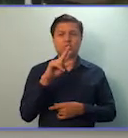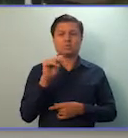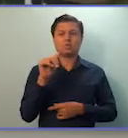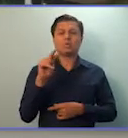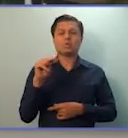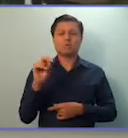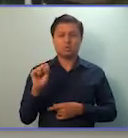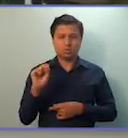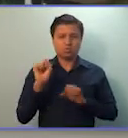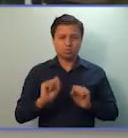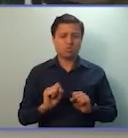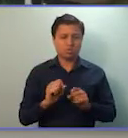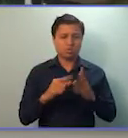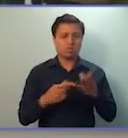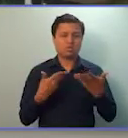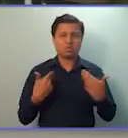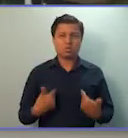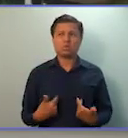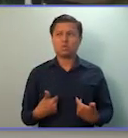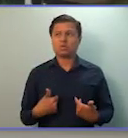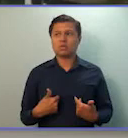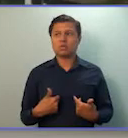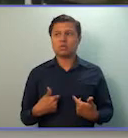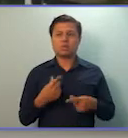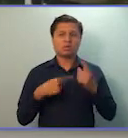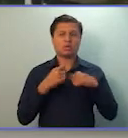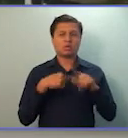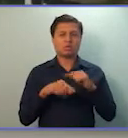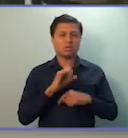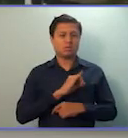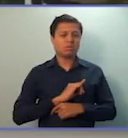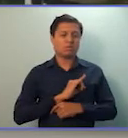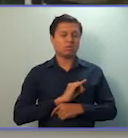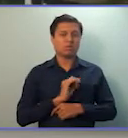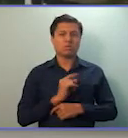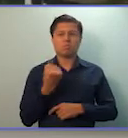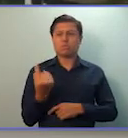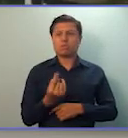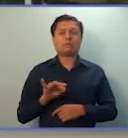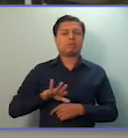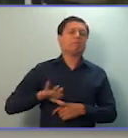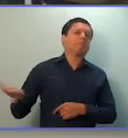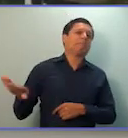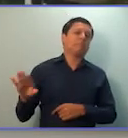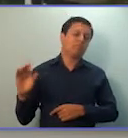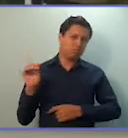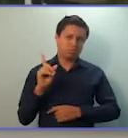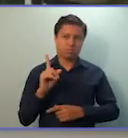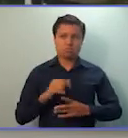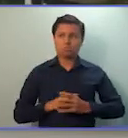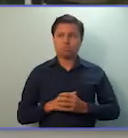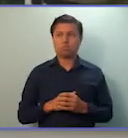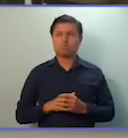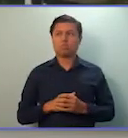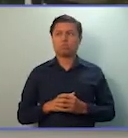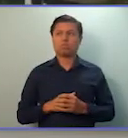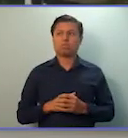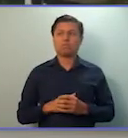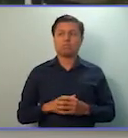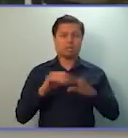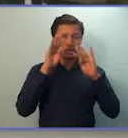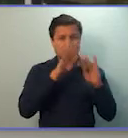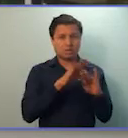puedan ejercer su derecho al voto es un tema de de no la discriminación en el tema de la diversidad sexual la